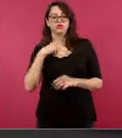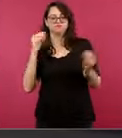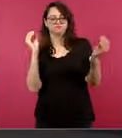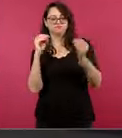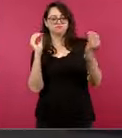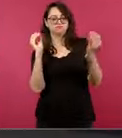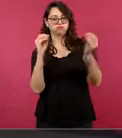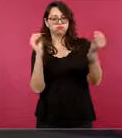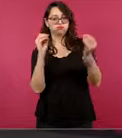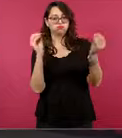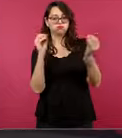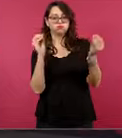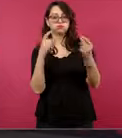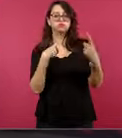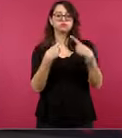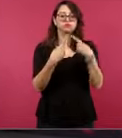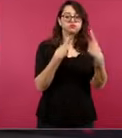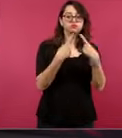participo, ¿no?